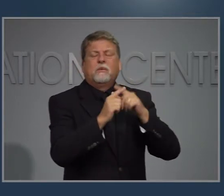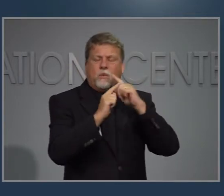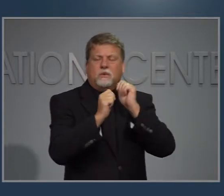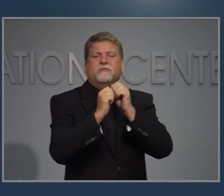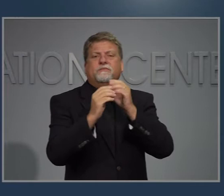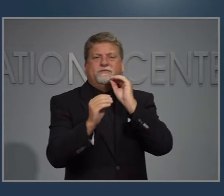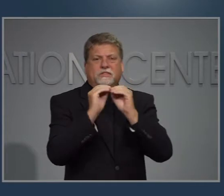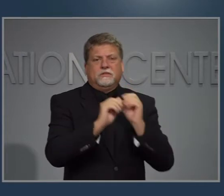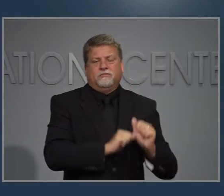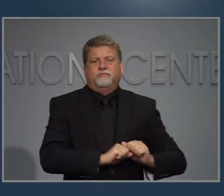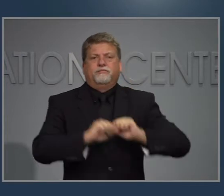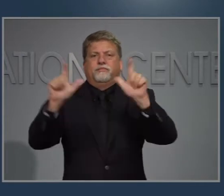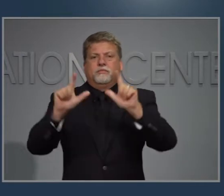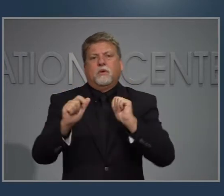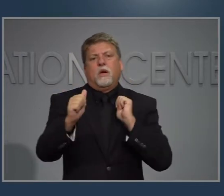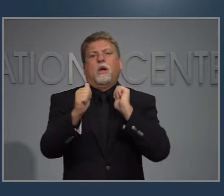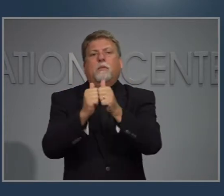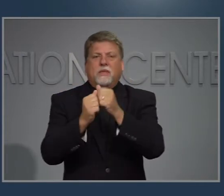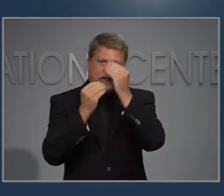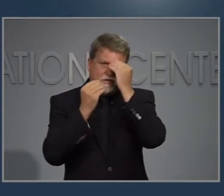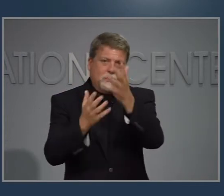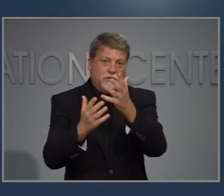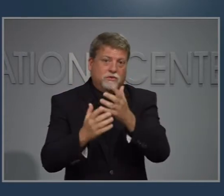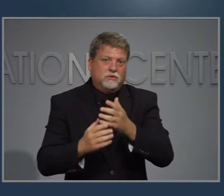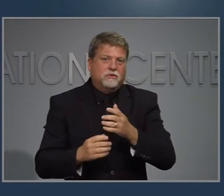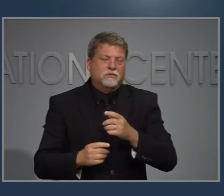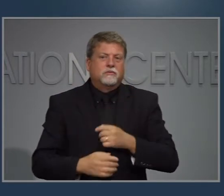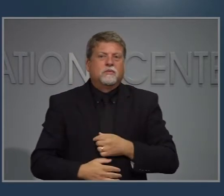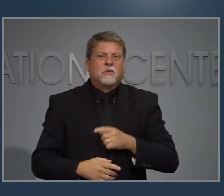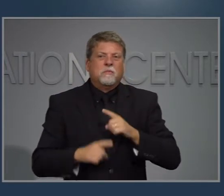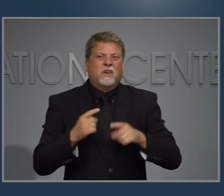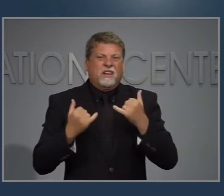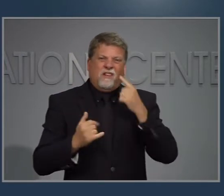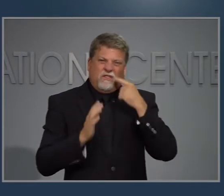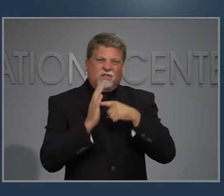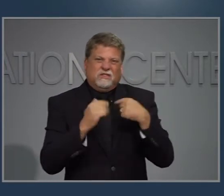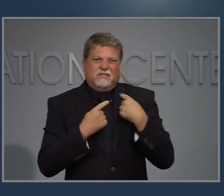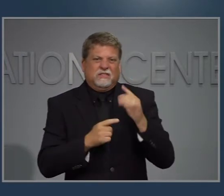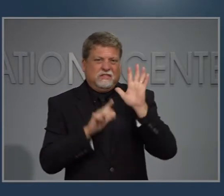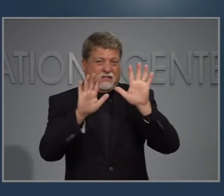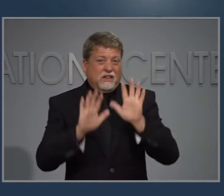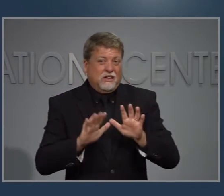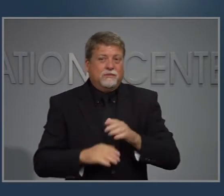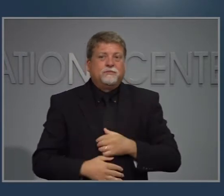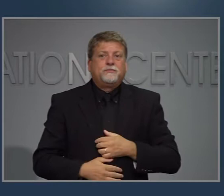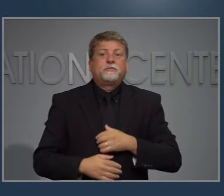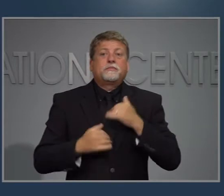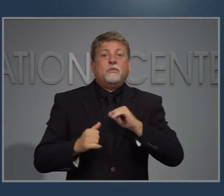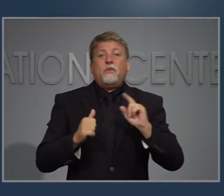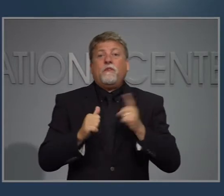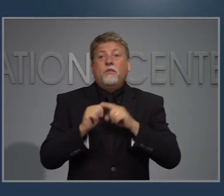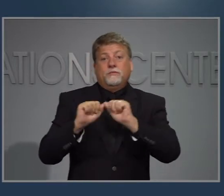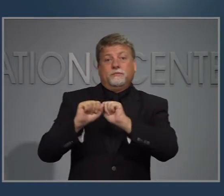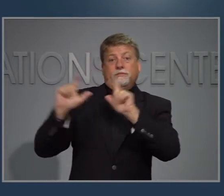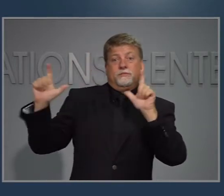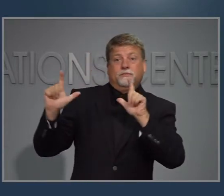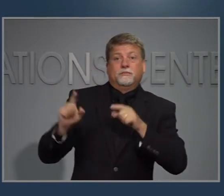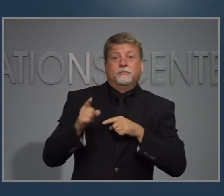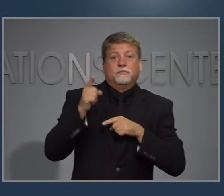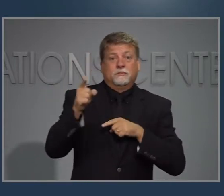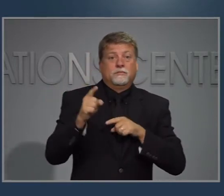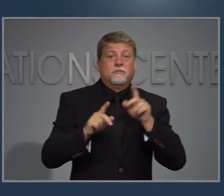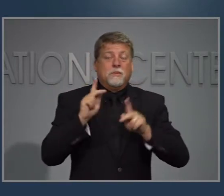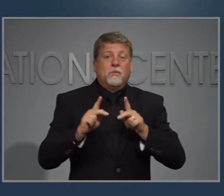el porcentaje de casos positivos de los últimos días. Continuemos. Nuestra primera gráfica ve a las personas que llegan a la